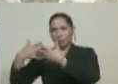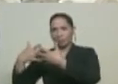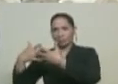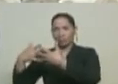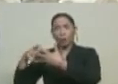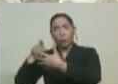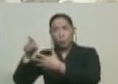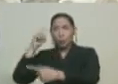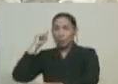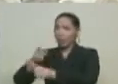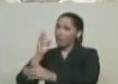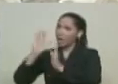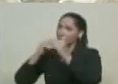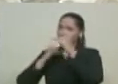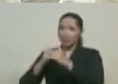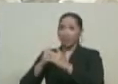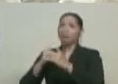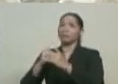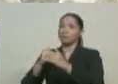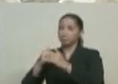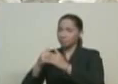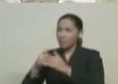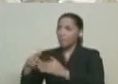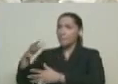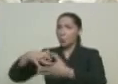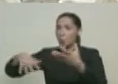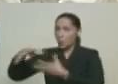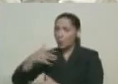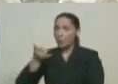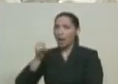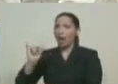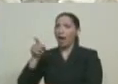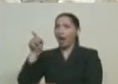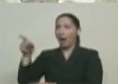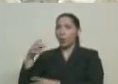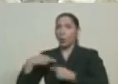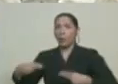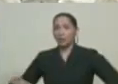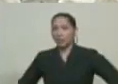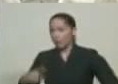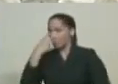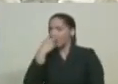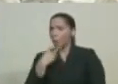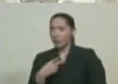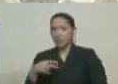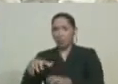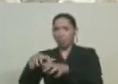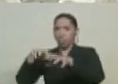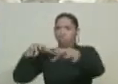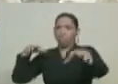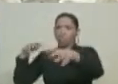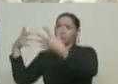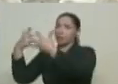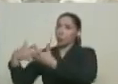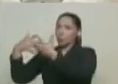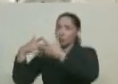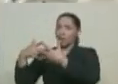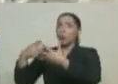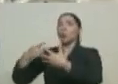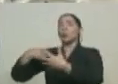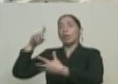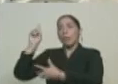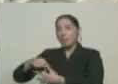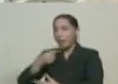bien la situación de crisis humanitaria que hay en ese país de pobreza masificada. Le voy a recomendar también,